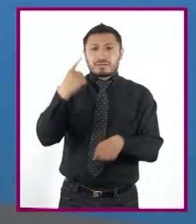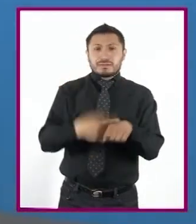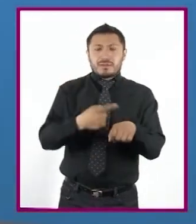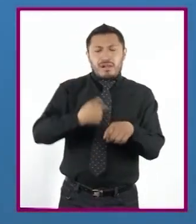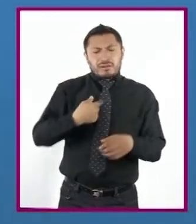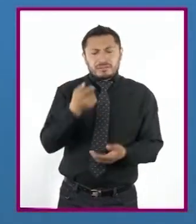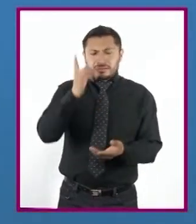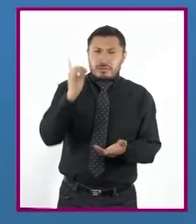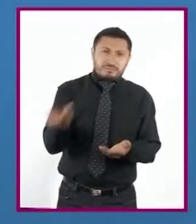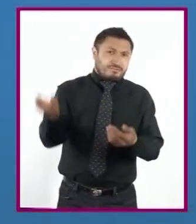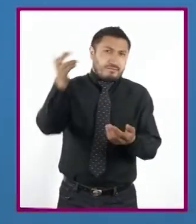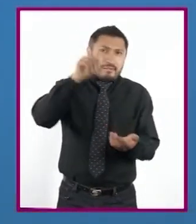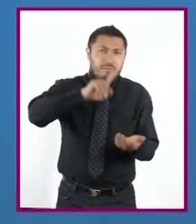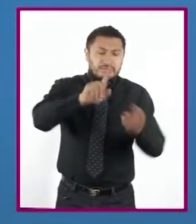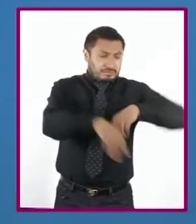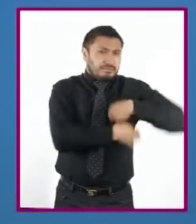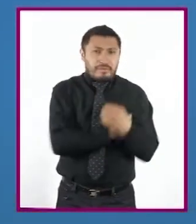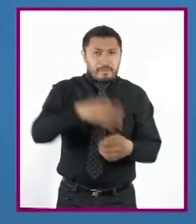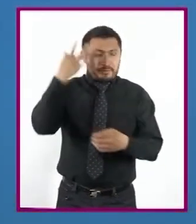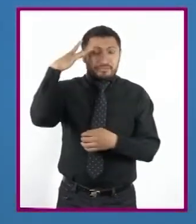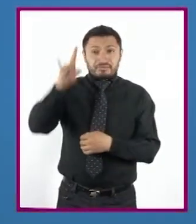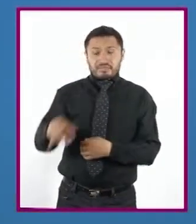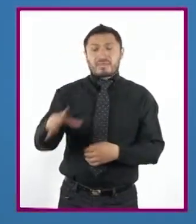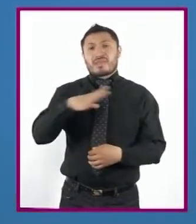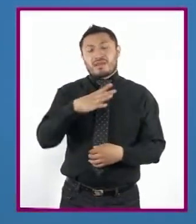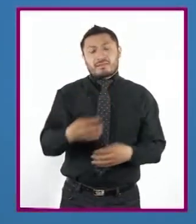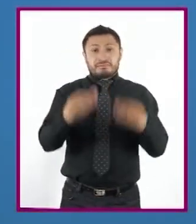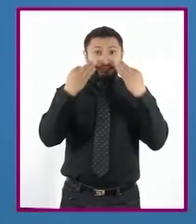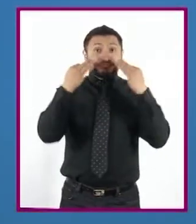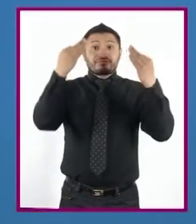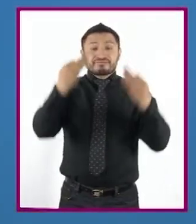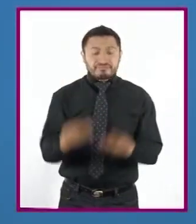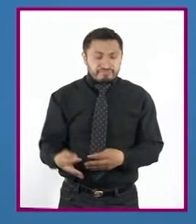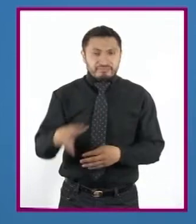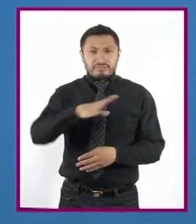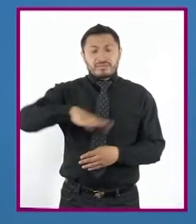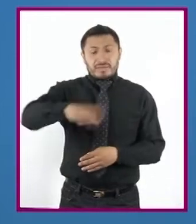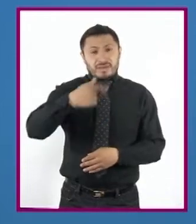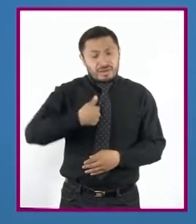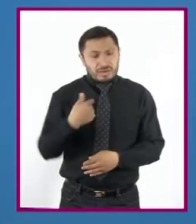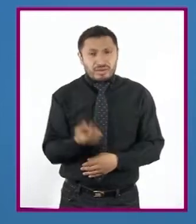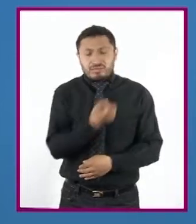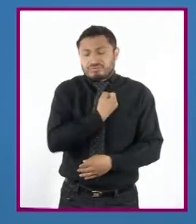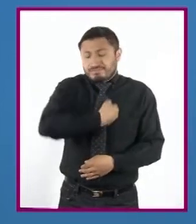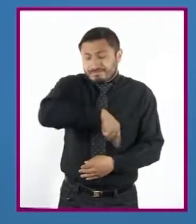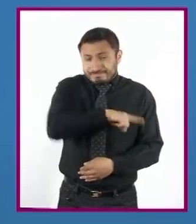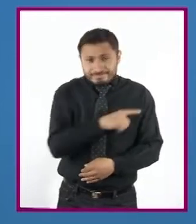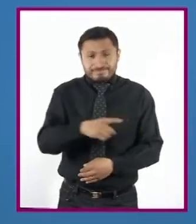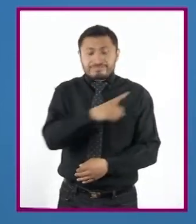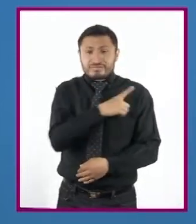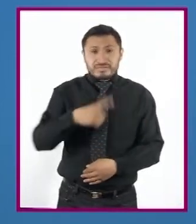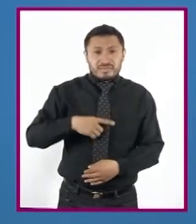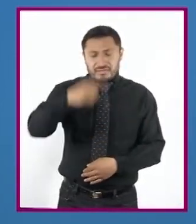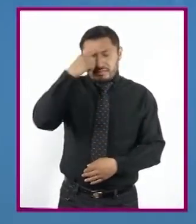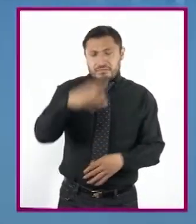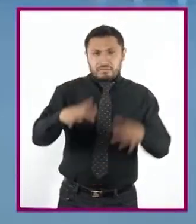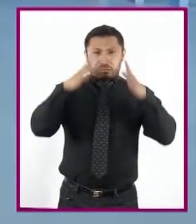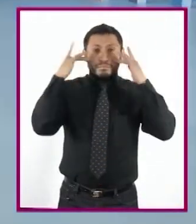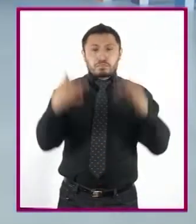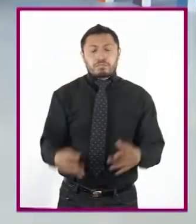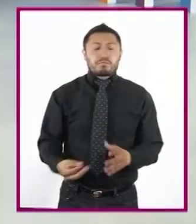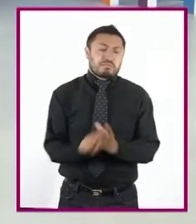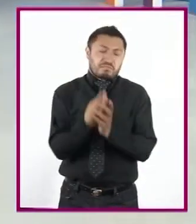recluirme en Cuernavaca indica la clase de evidencia que me indujo a sobreponerme a mi inclinación personal de retirarme a la vida